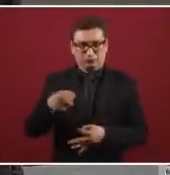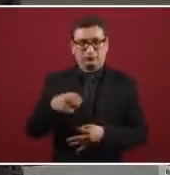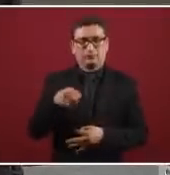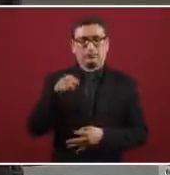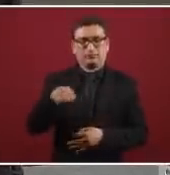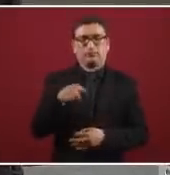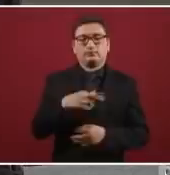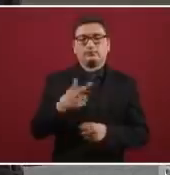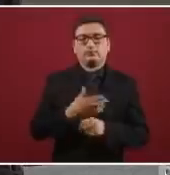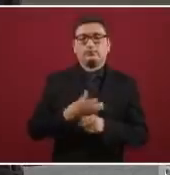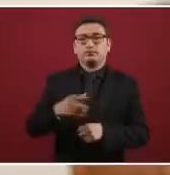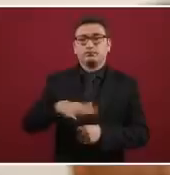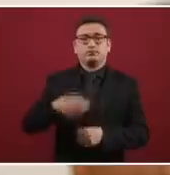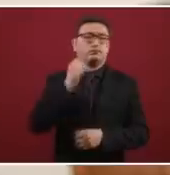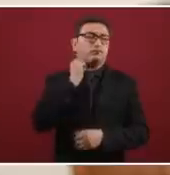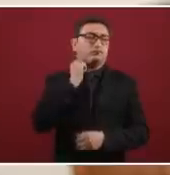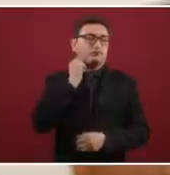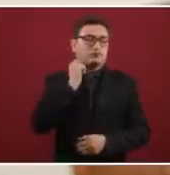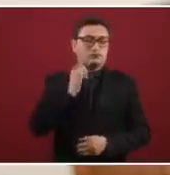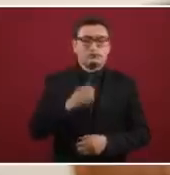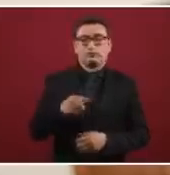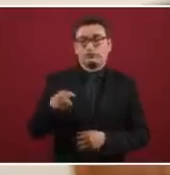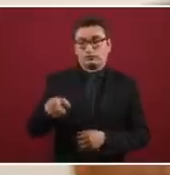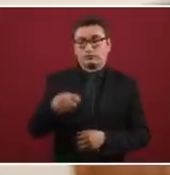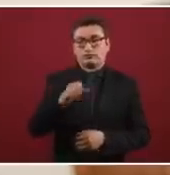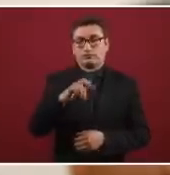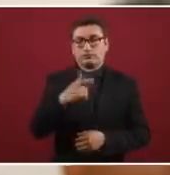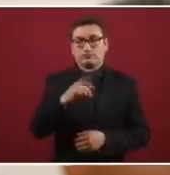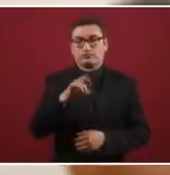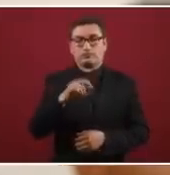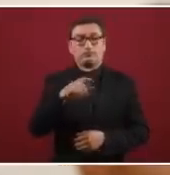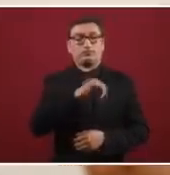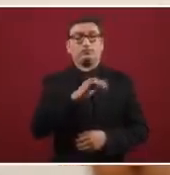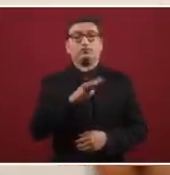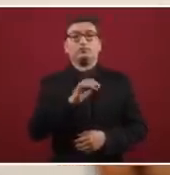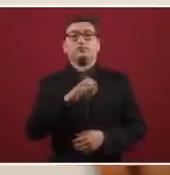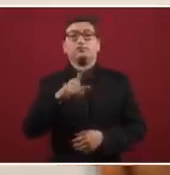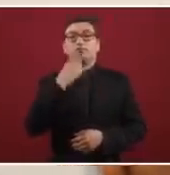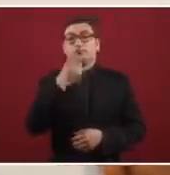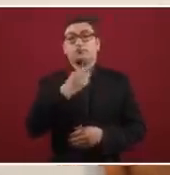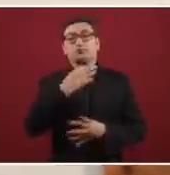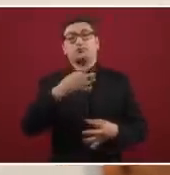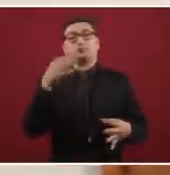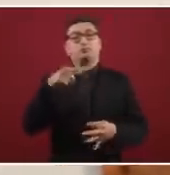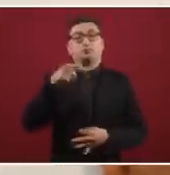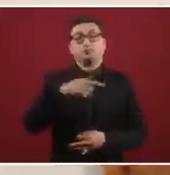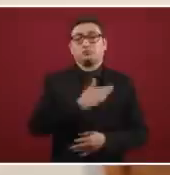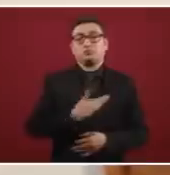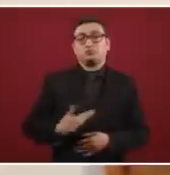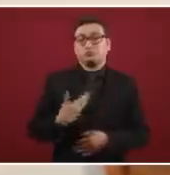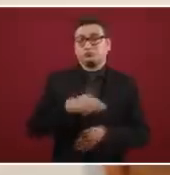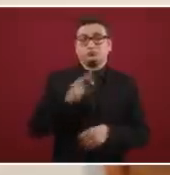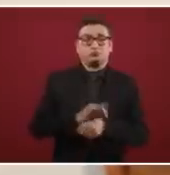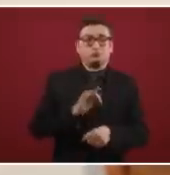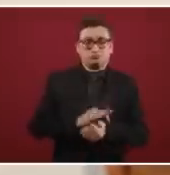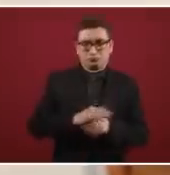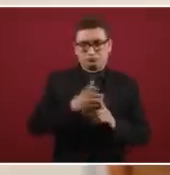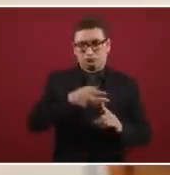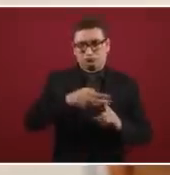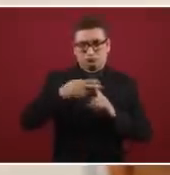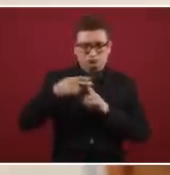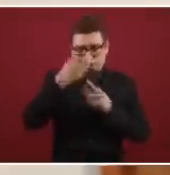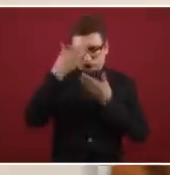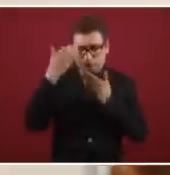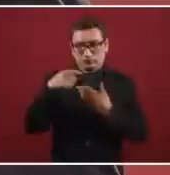senadora Nestora Salgado, Isabel Miranda dijo a los medios que usted protegía a secuestradores y delincuentes. Ella manipuló las cifras